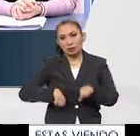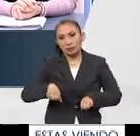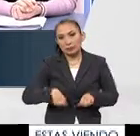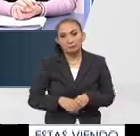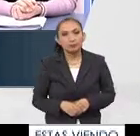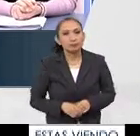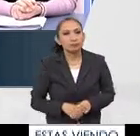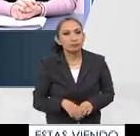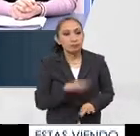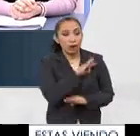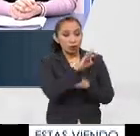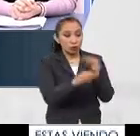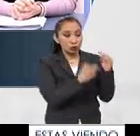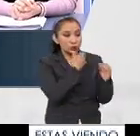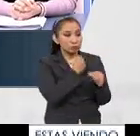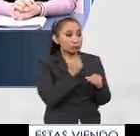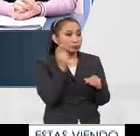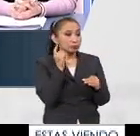Cuando dijiste